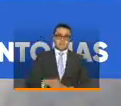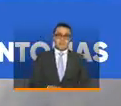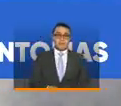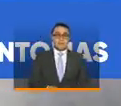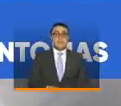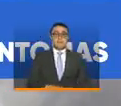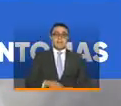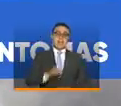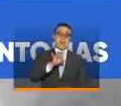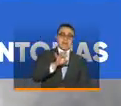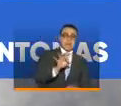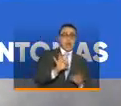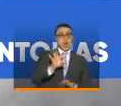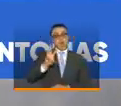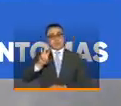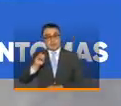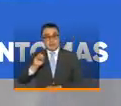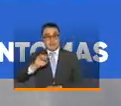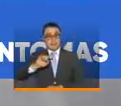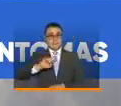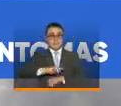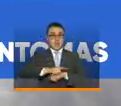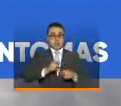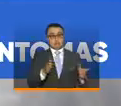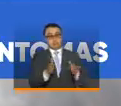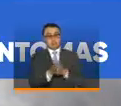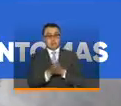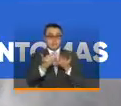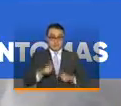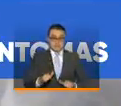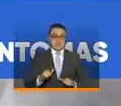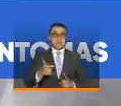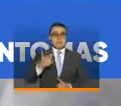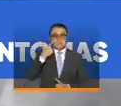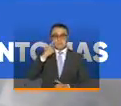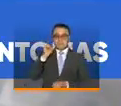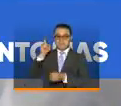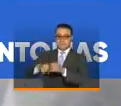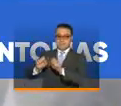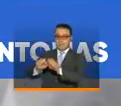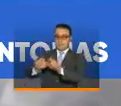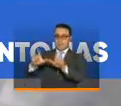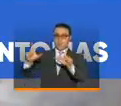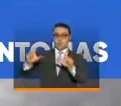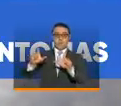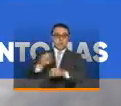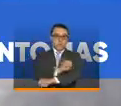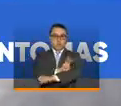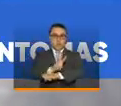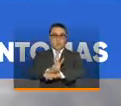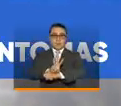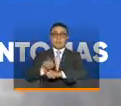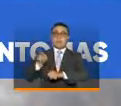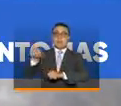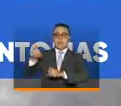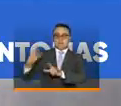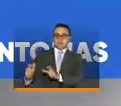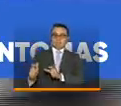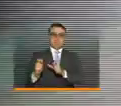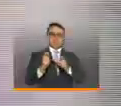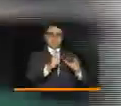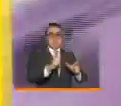20 minutos, si pasamos a la web para que le hagan la respectiva entrega de su carnet y la